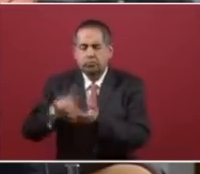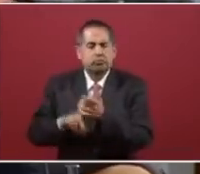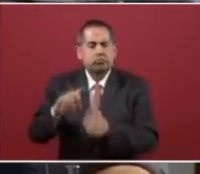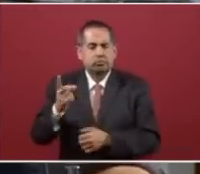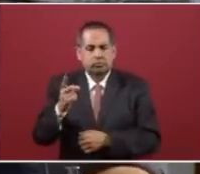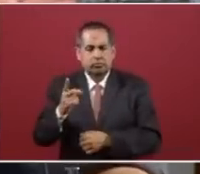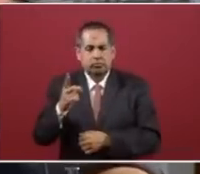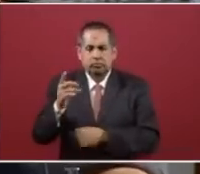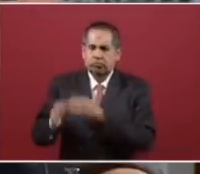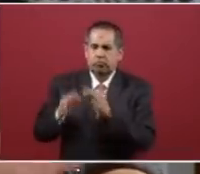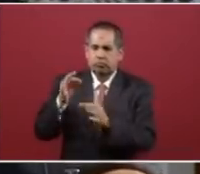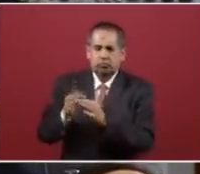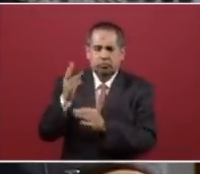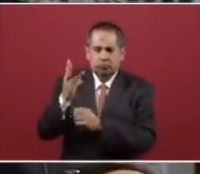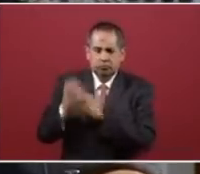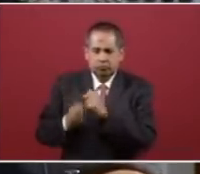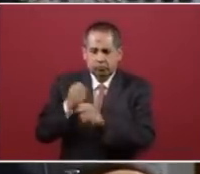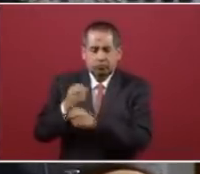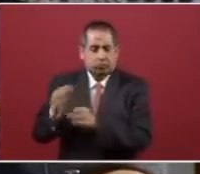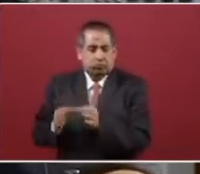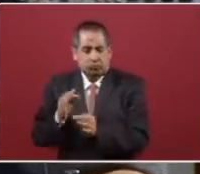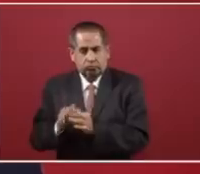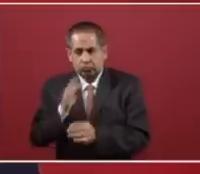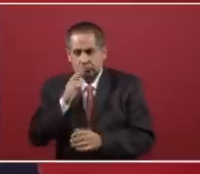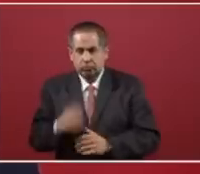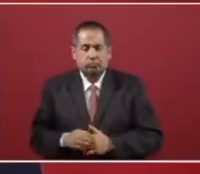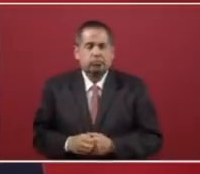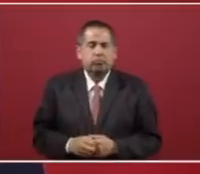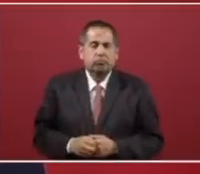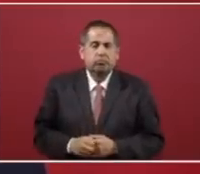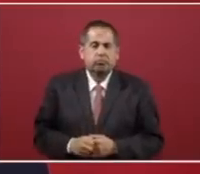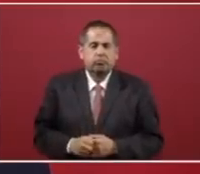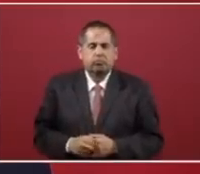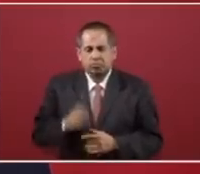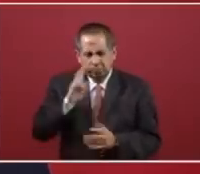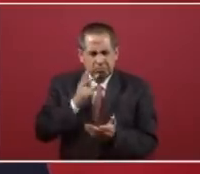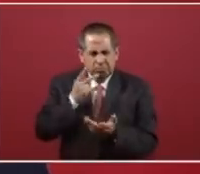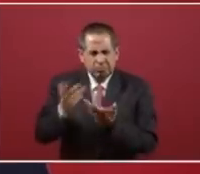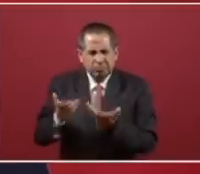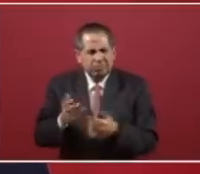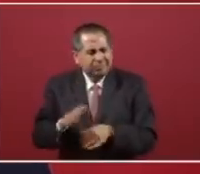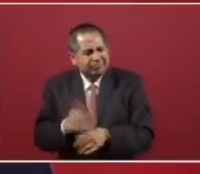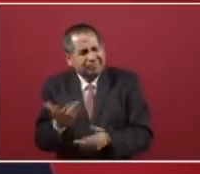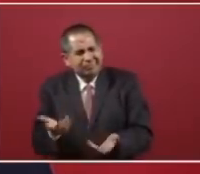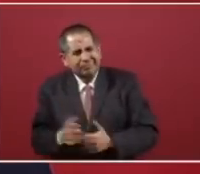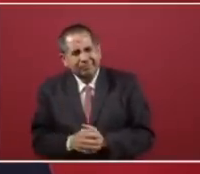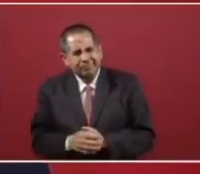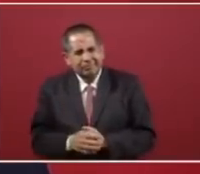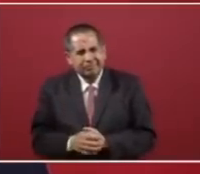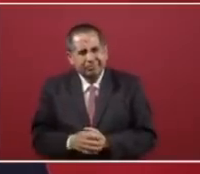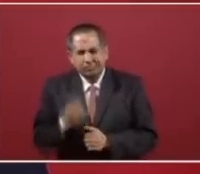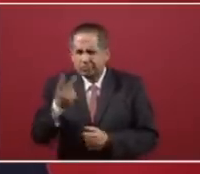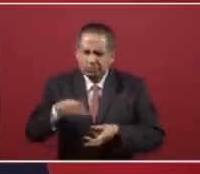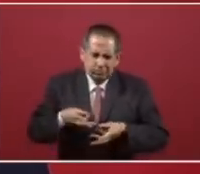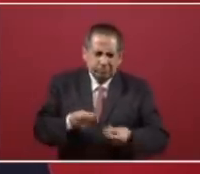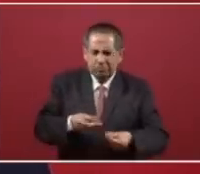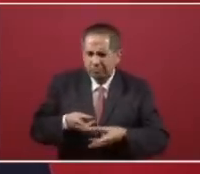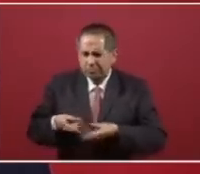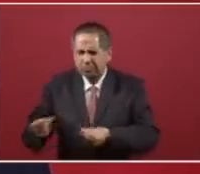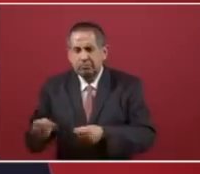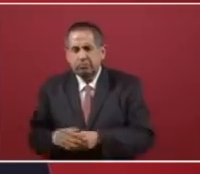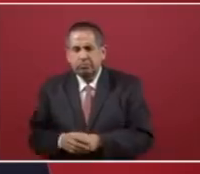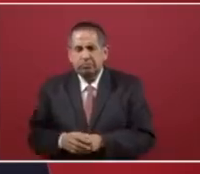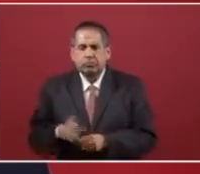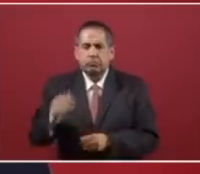sus tres años de gobierno este habría que verlo pero porque los gastos no quieren que esté en la